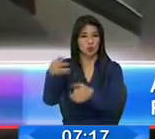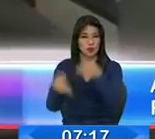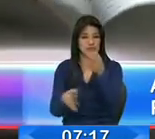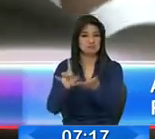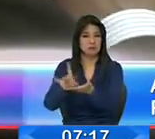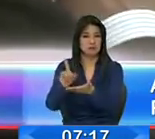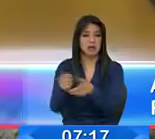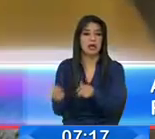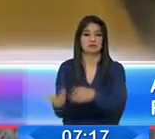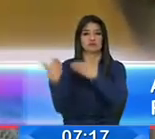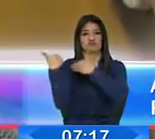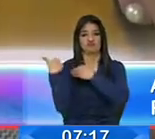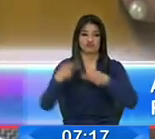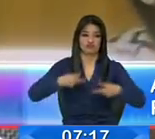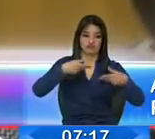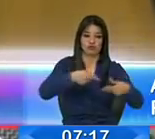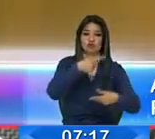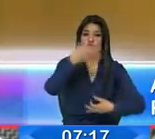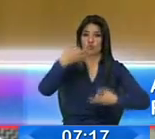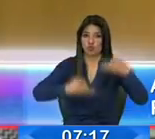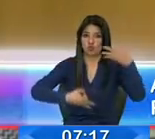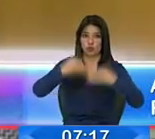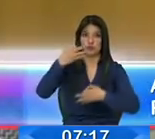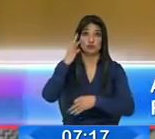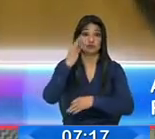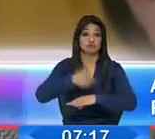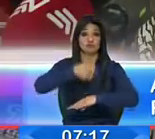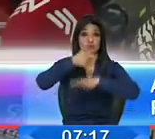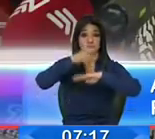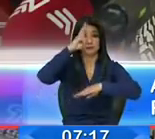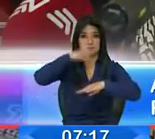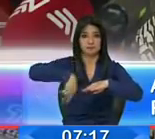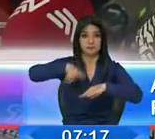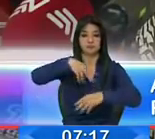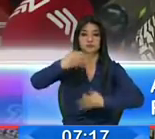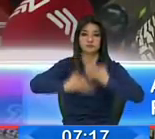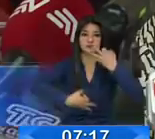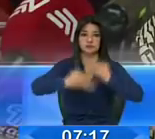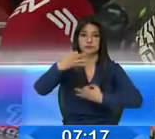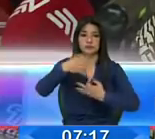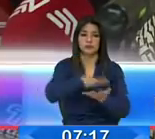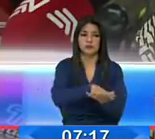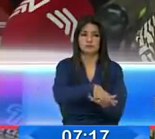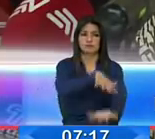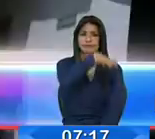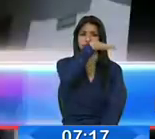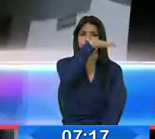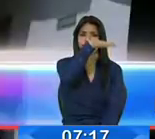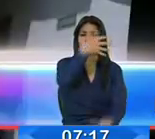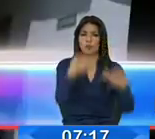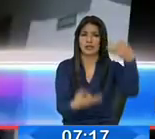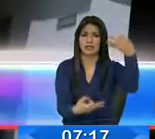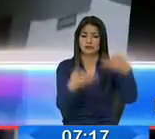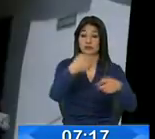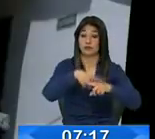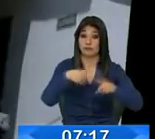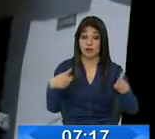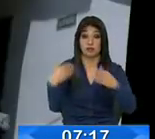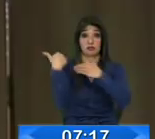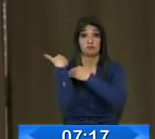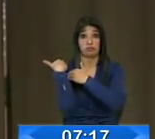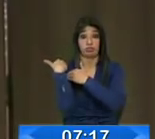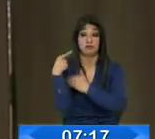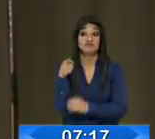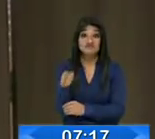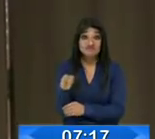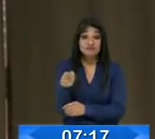Así lo informó la presidenta de la Corte Nacional de Justicia, Paulina Aguirre. Hay una carga procesal inmensa. Los magistrados, según explicó